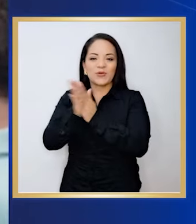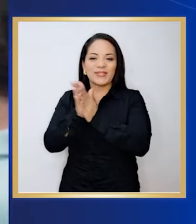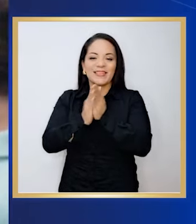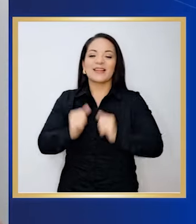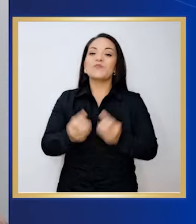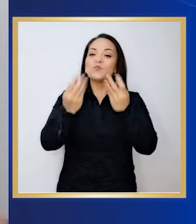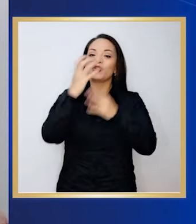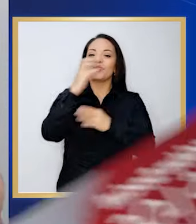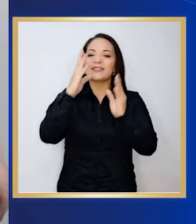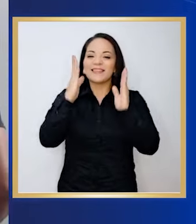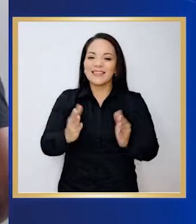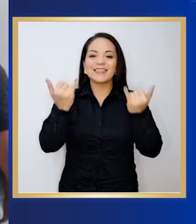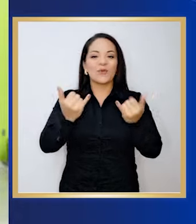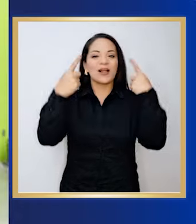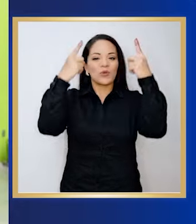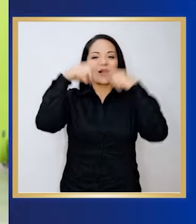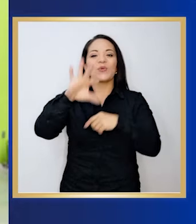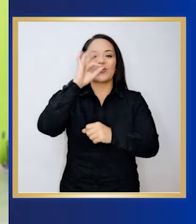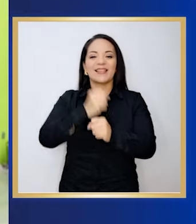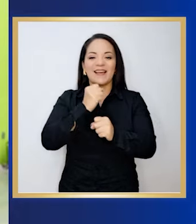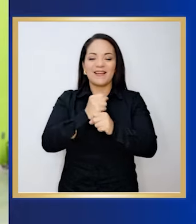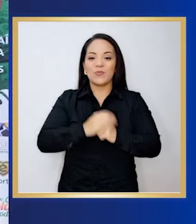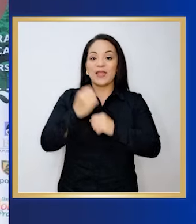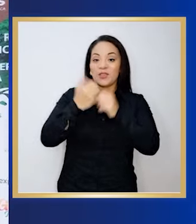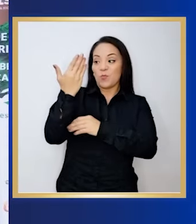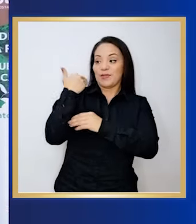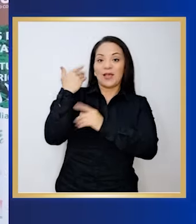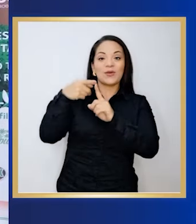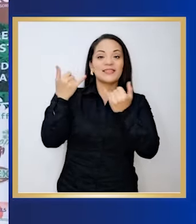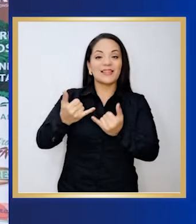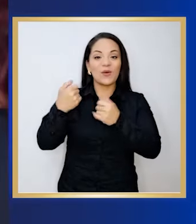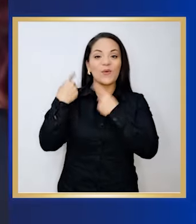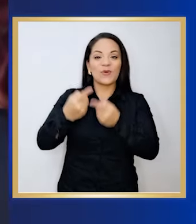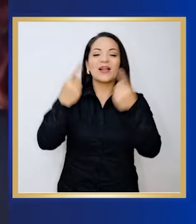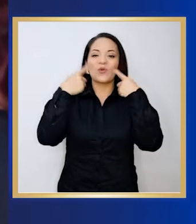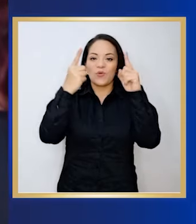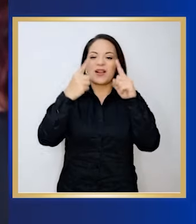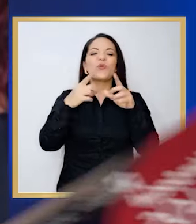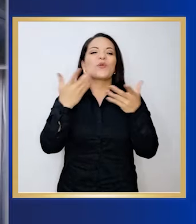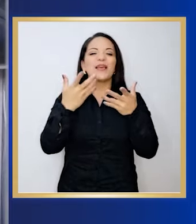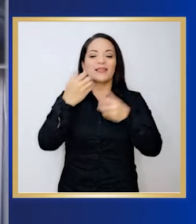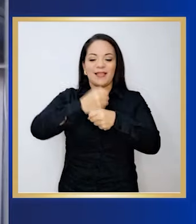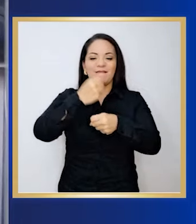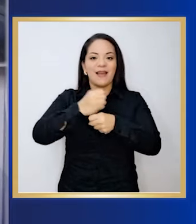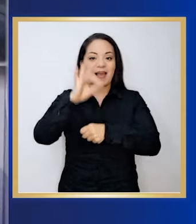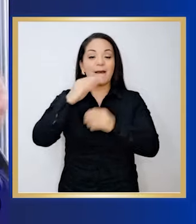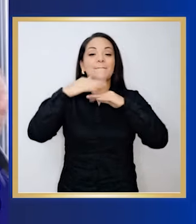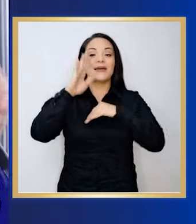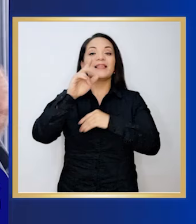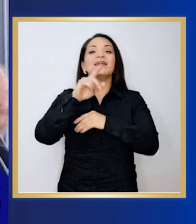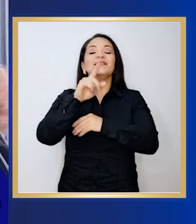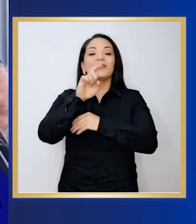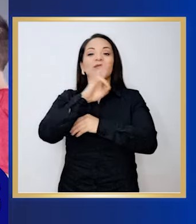son muchas para aprovecharlas Muchos costarricenses ya han conseguido trabajo Del año pasado a hoy se han unido a la fuerza laboral Más